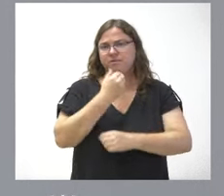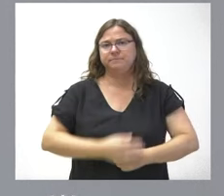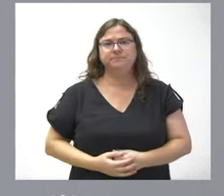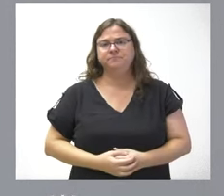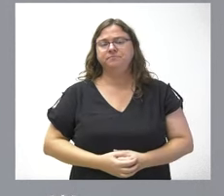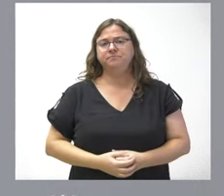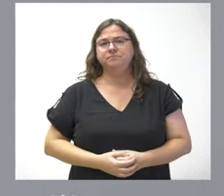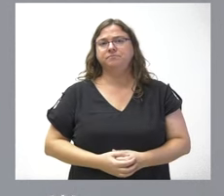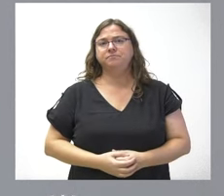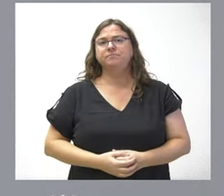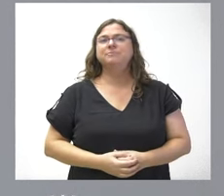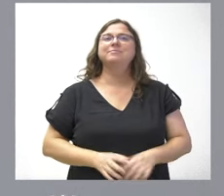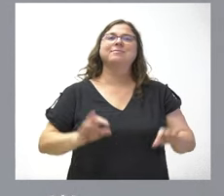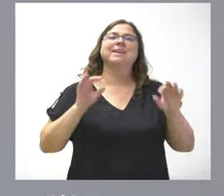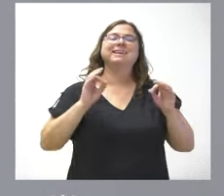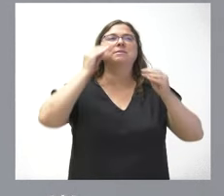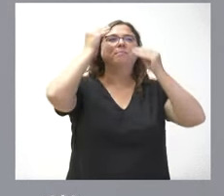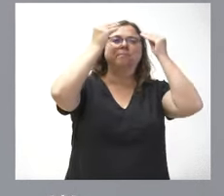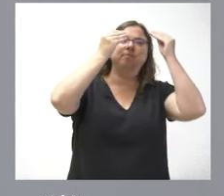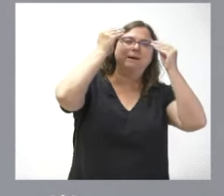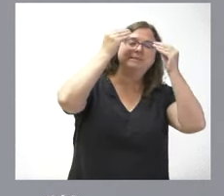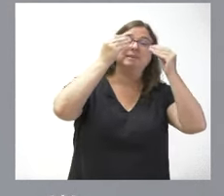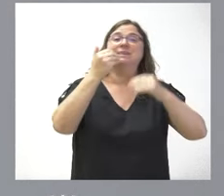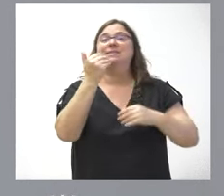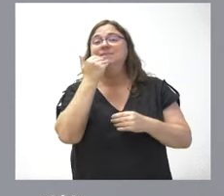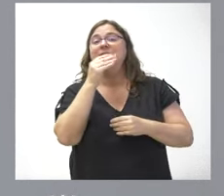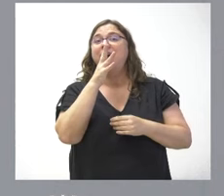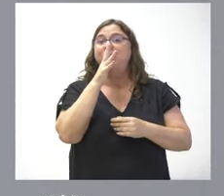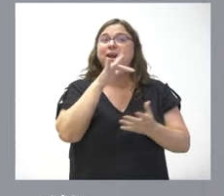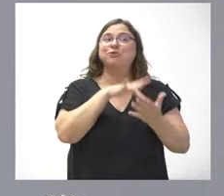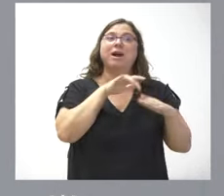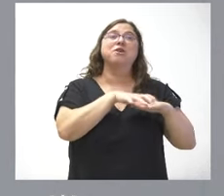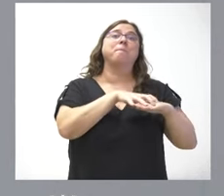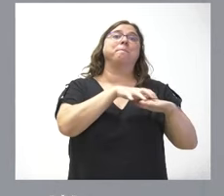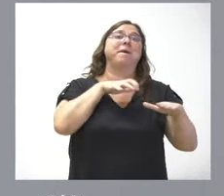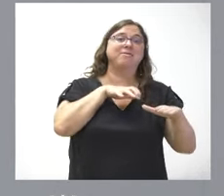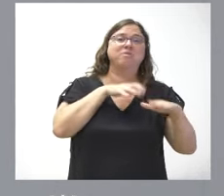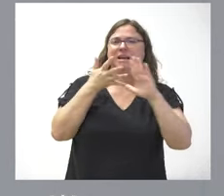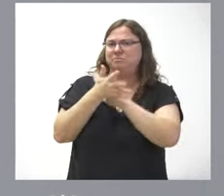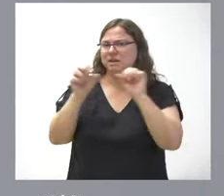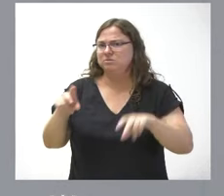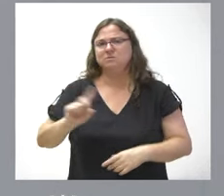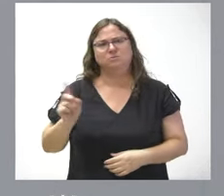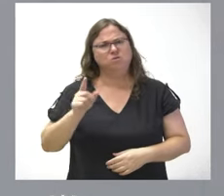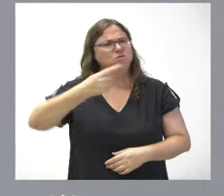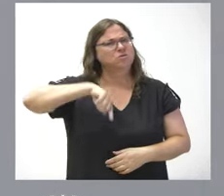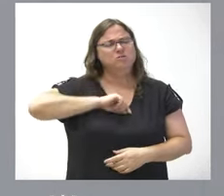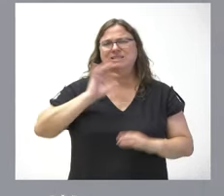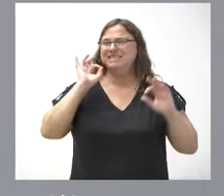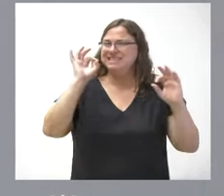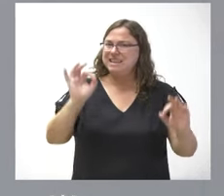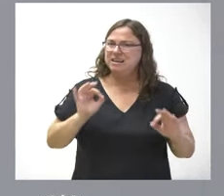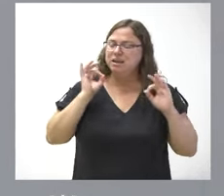no se trata de pensar que por estar ahora en mayoría no tenemos que dar explicaciones nosotros Nosotros siempre hemos gobernado desde el